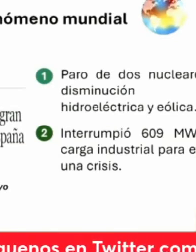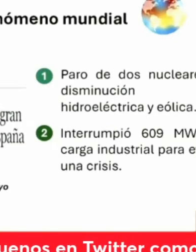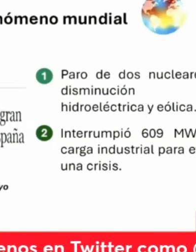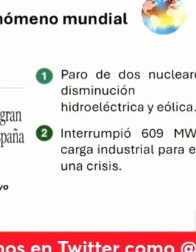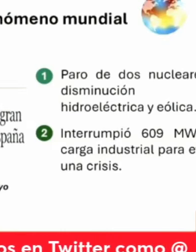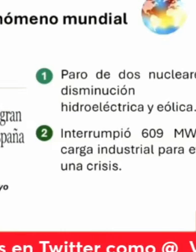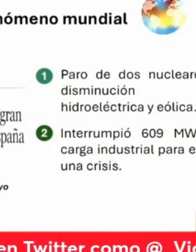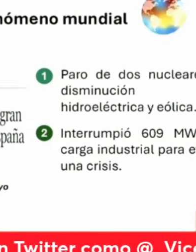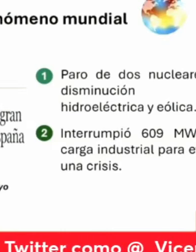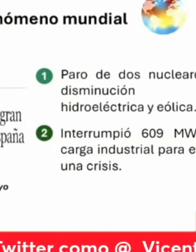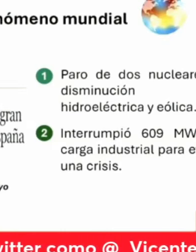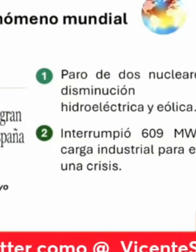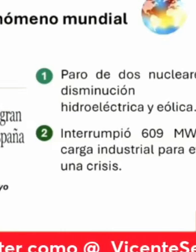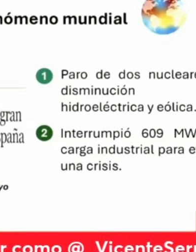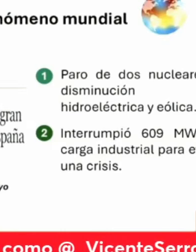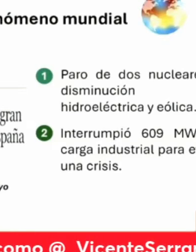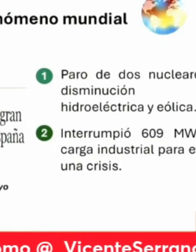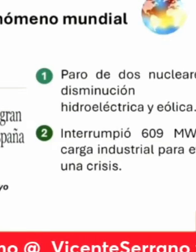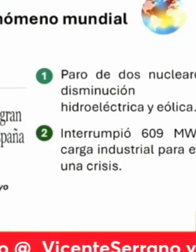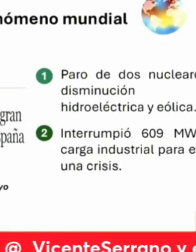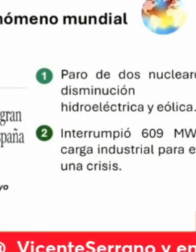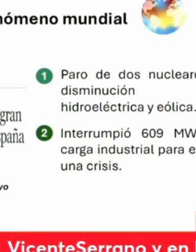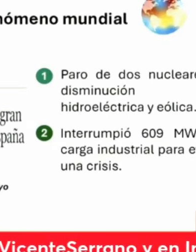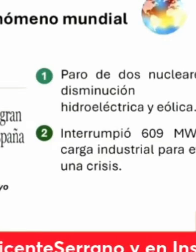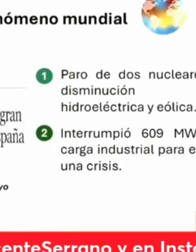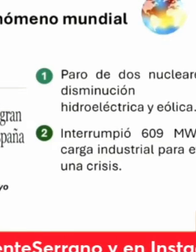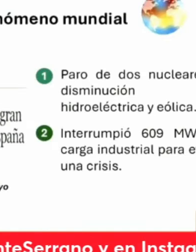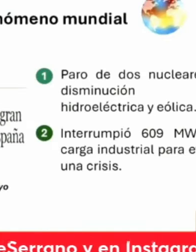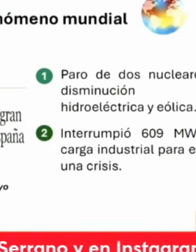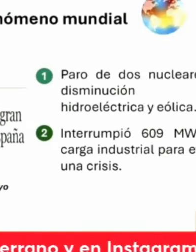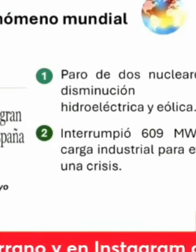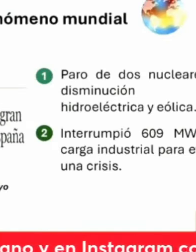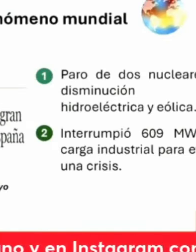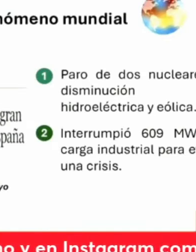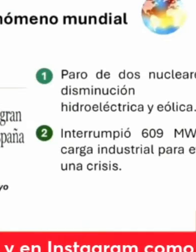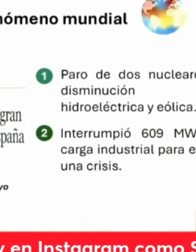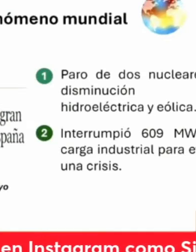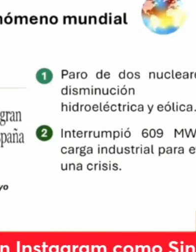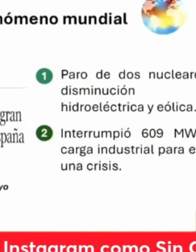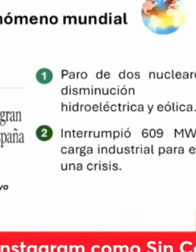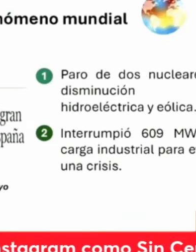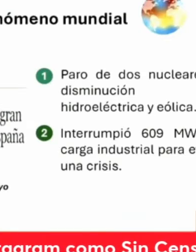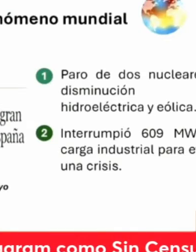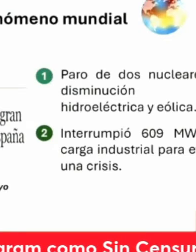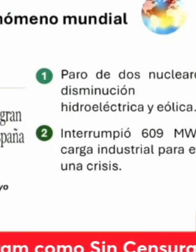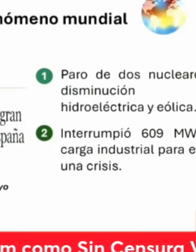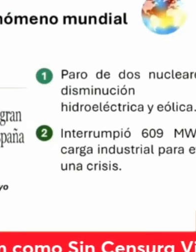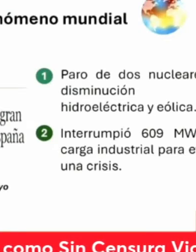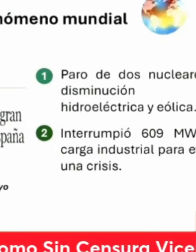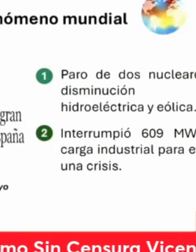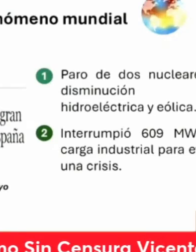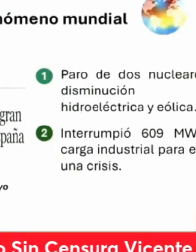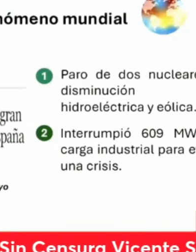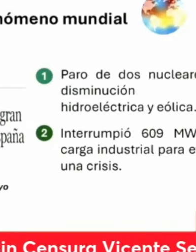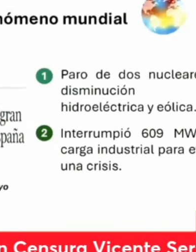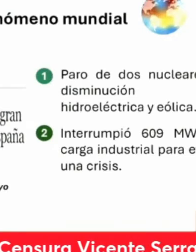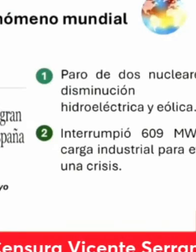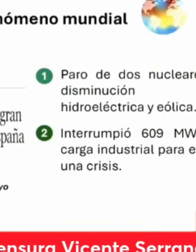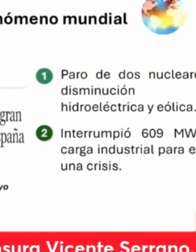elecciones, pero ese es un monumento a la objetividad,